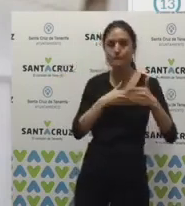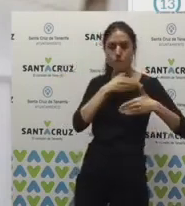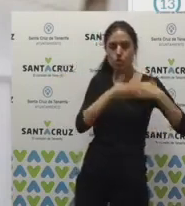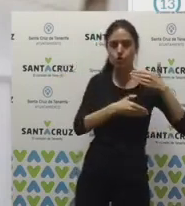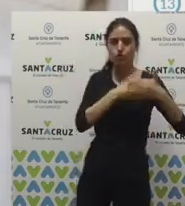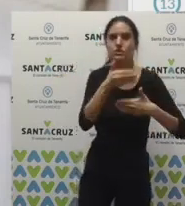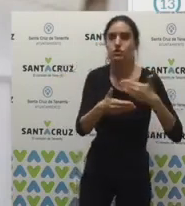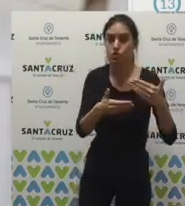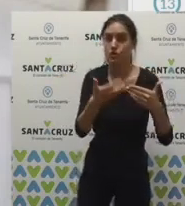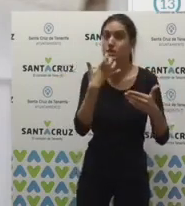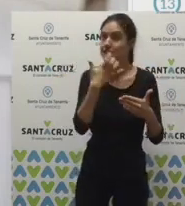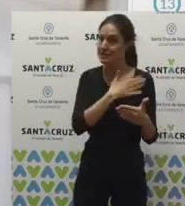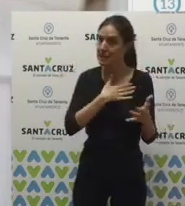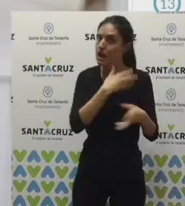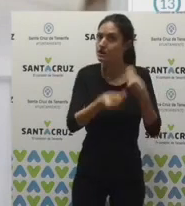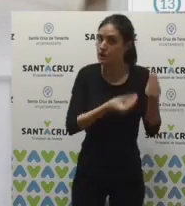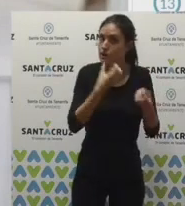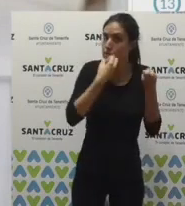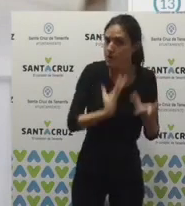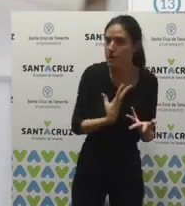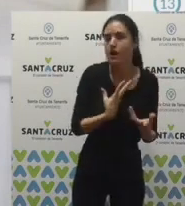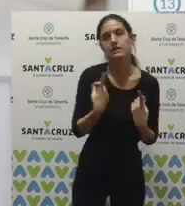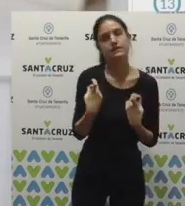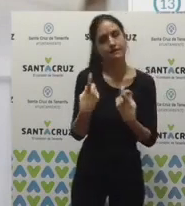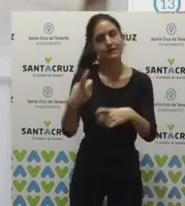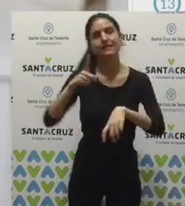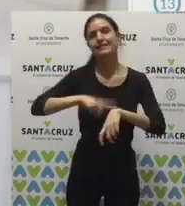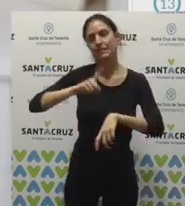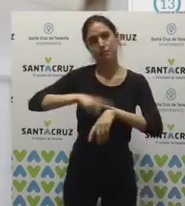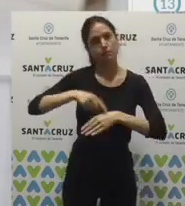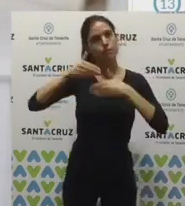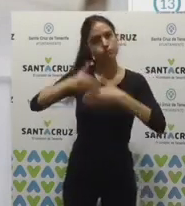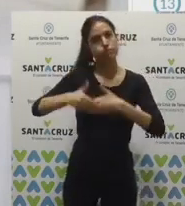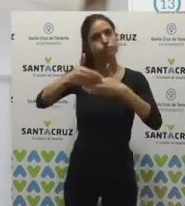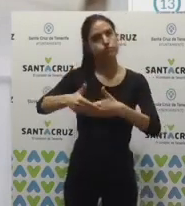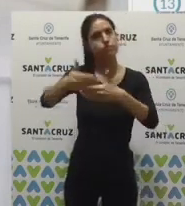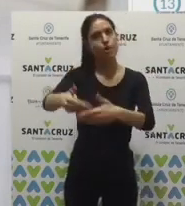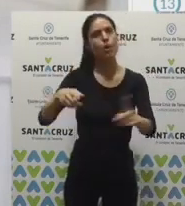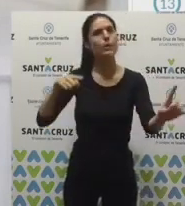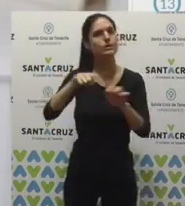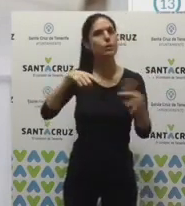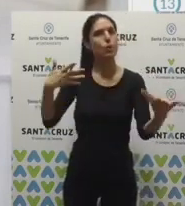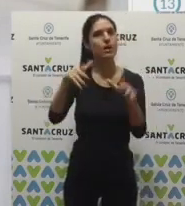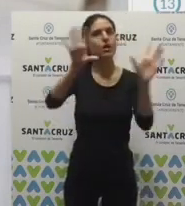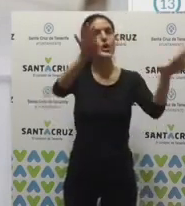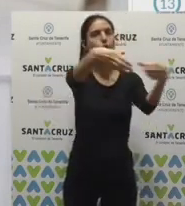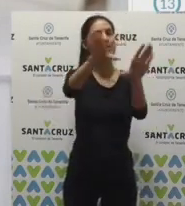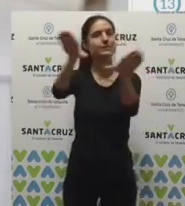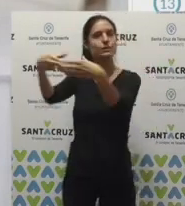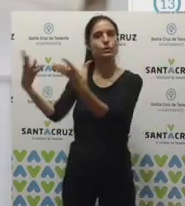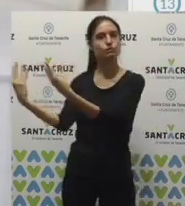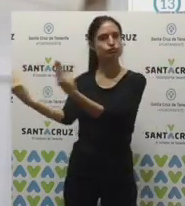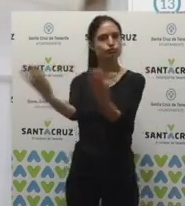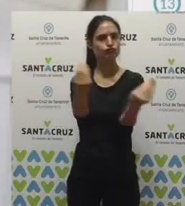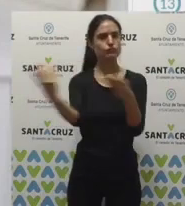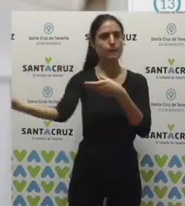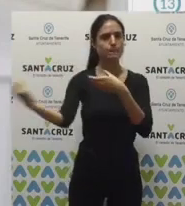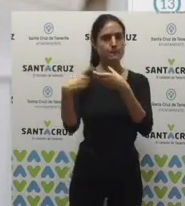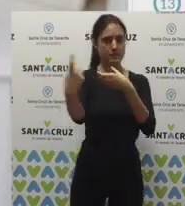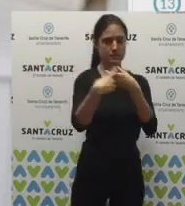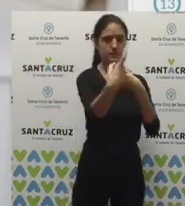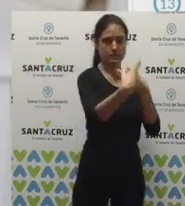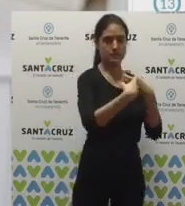requiere un tiempo prudencial que favorezca la participación e implicación de muchos colectivos y eso es lo que se está haciendo